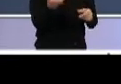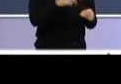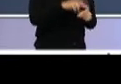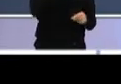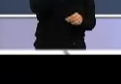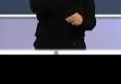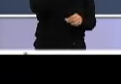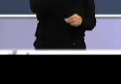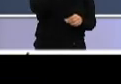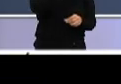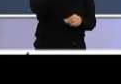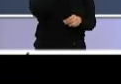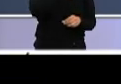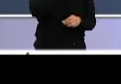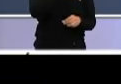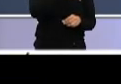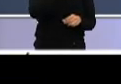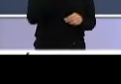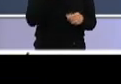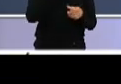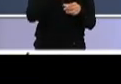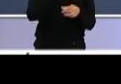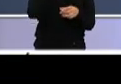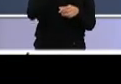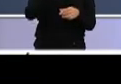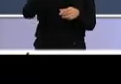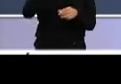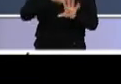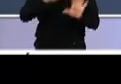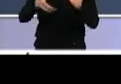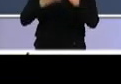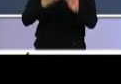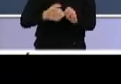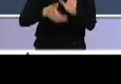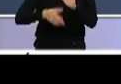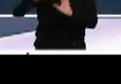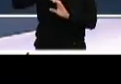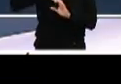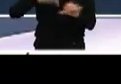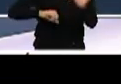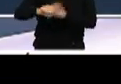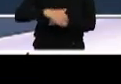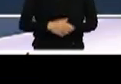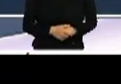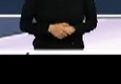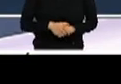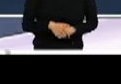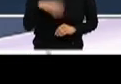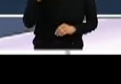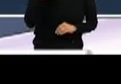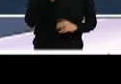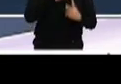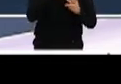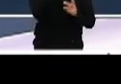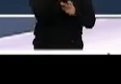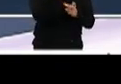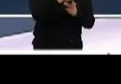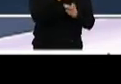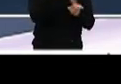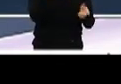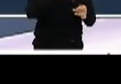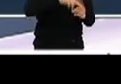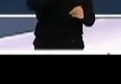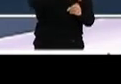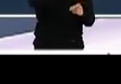Ticomán, con el doctor Rolf, que ya no está con nosotros, pero bueno, comenzó con ese hospital,